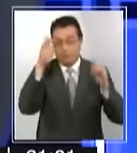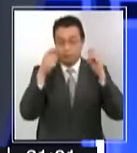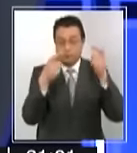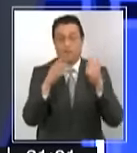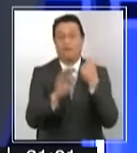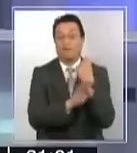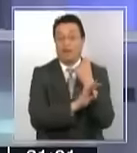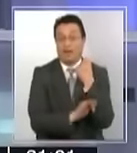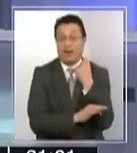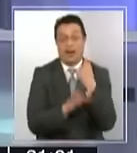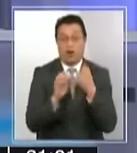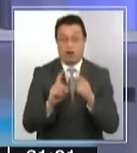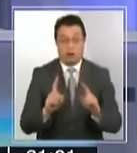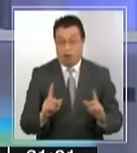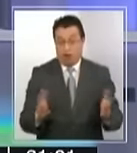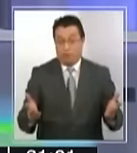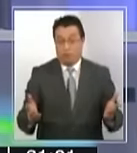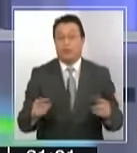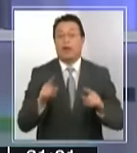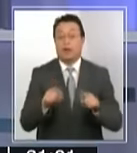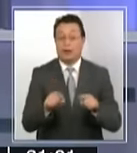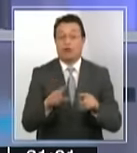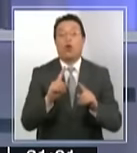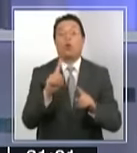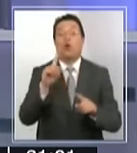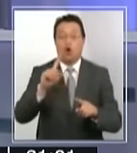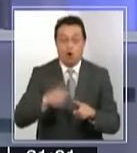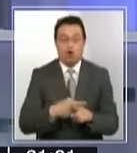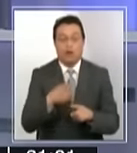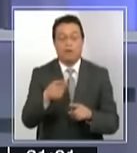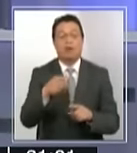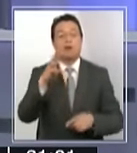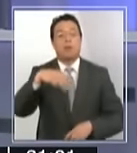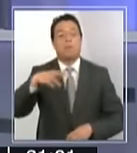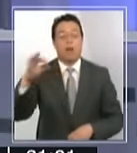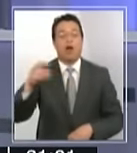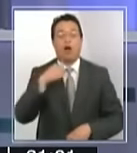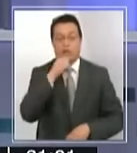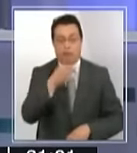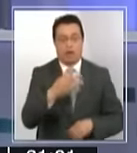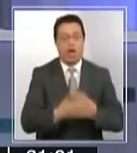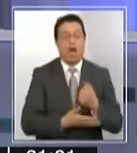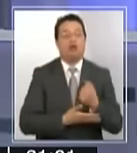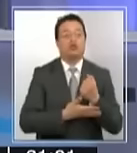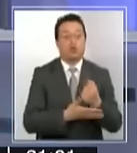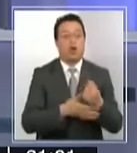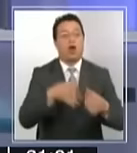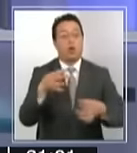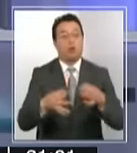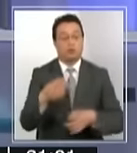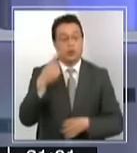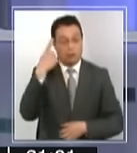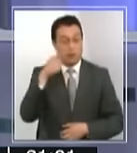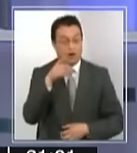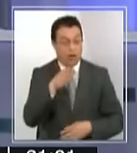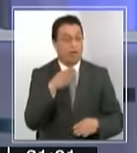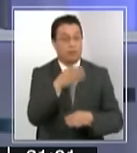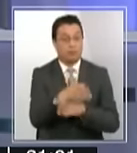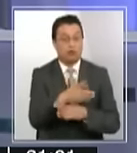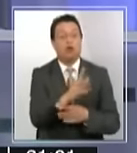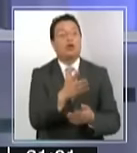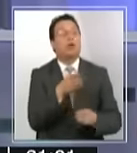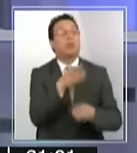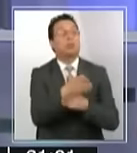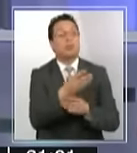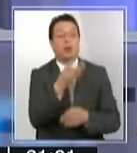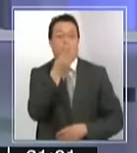Gómez ni de nadie. En vez de eso, una vez más, Marco Enríquez promete ayudar a la justicia, pero en esa instancia ha usado su derecho